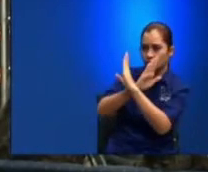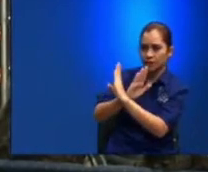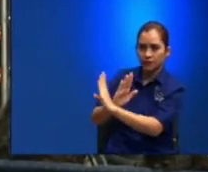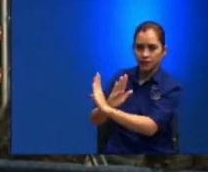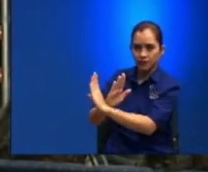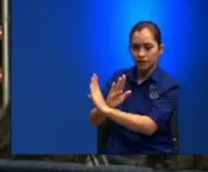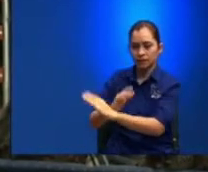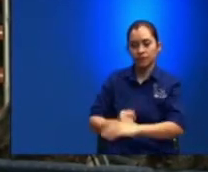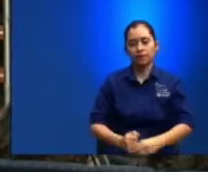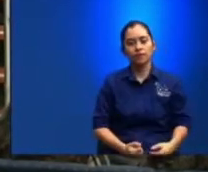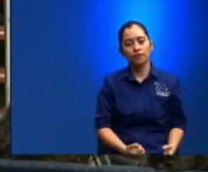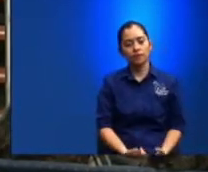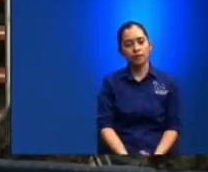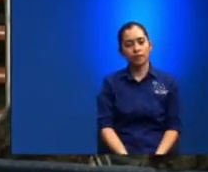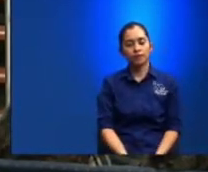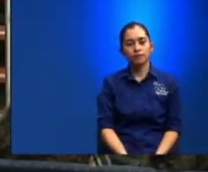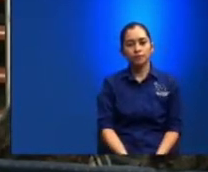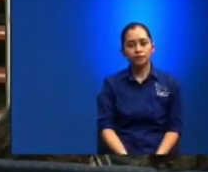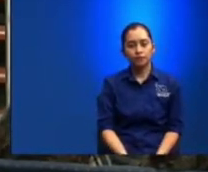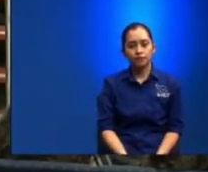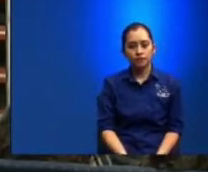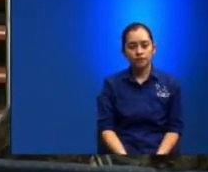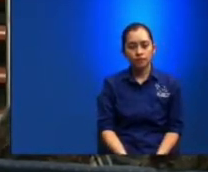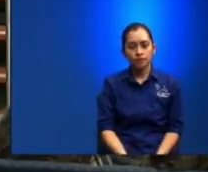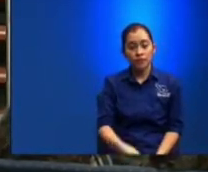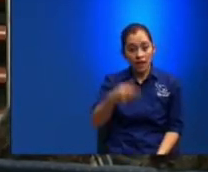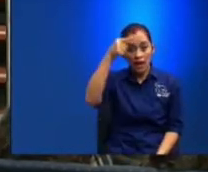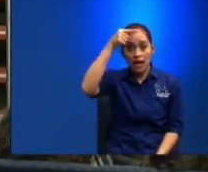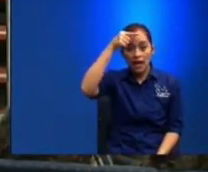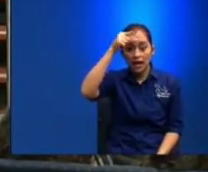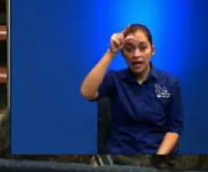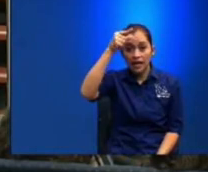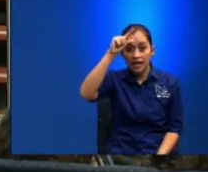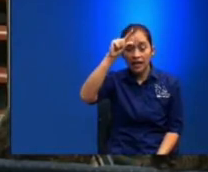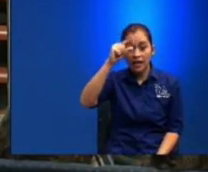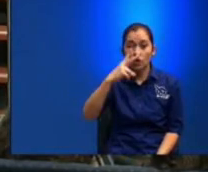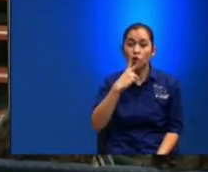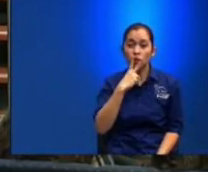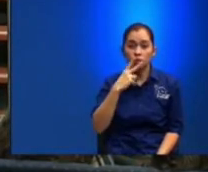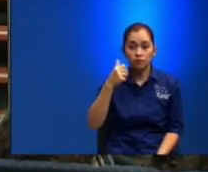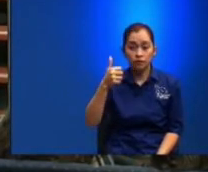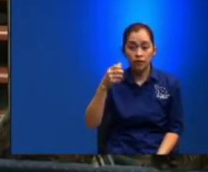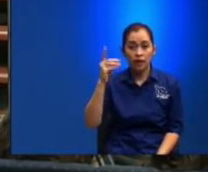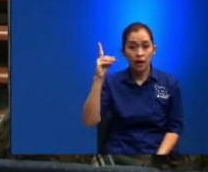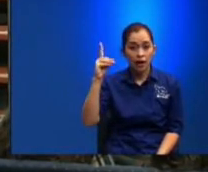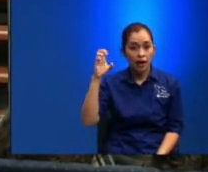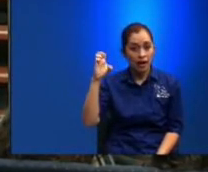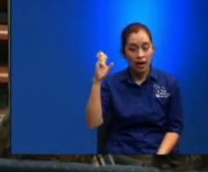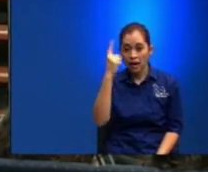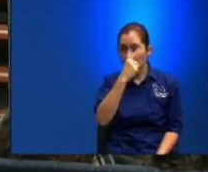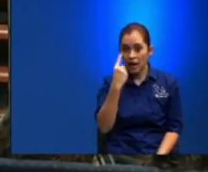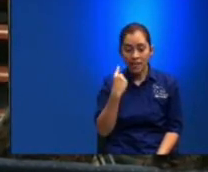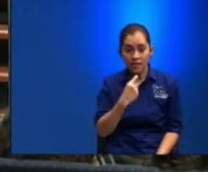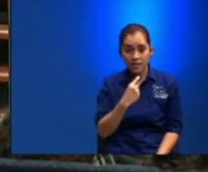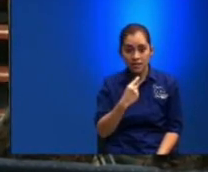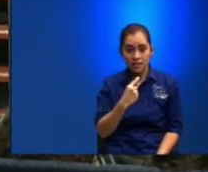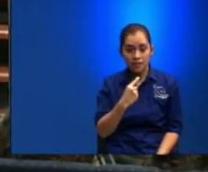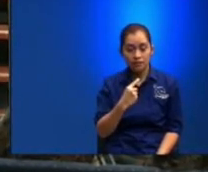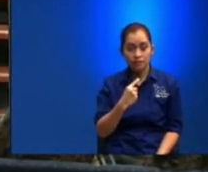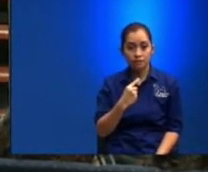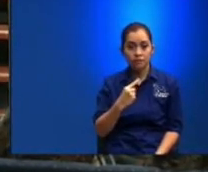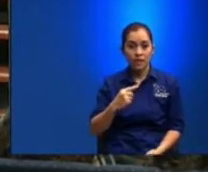muertos y en el griego cuando se dice a des se está hablando el mismo lugar es decir